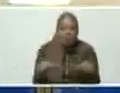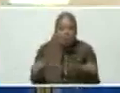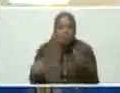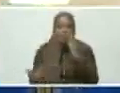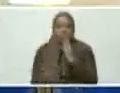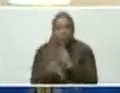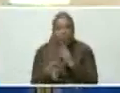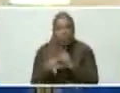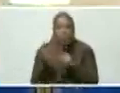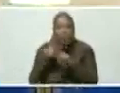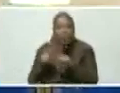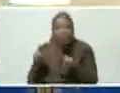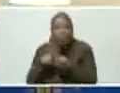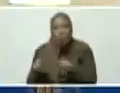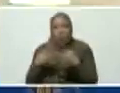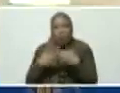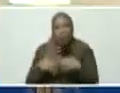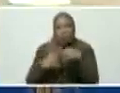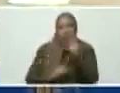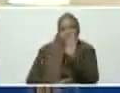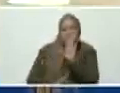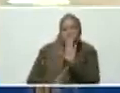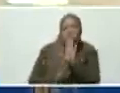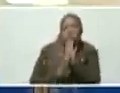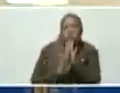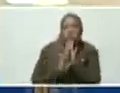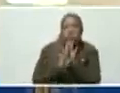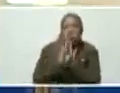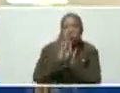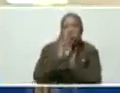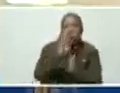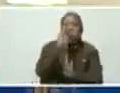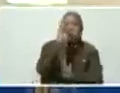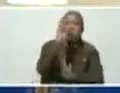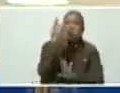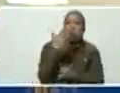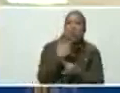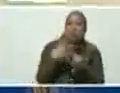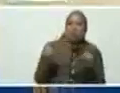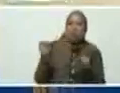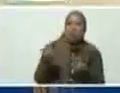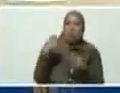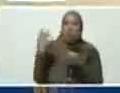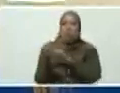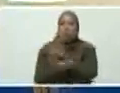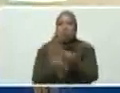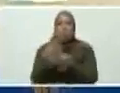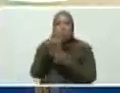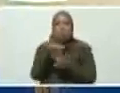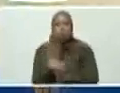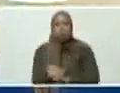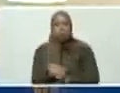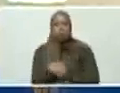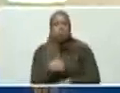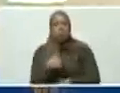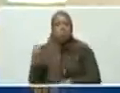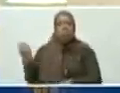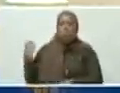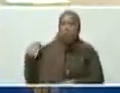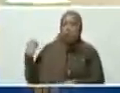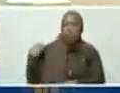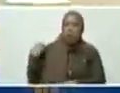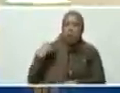tecnología crecer crecer crecer pero que nadie venga sabotear al pueblo vale yo hago un llamado de reflexión